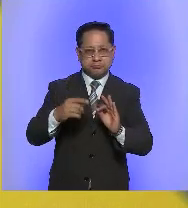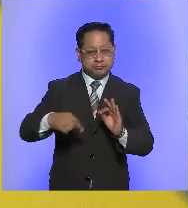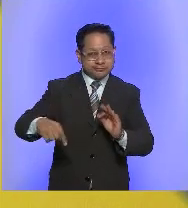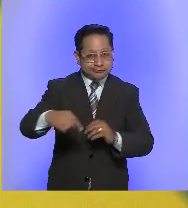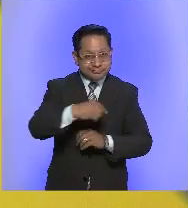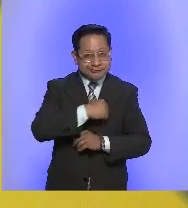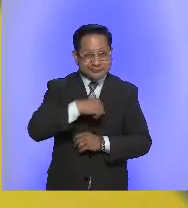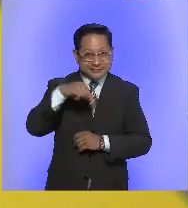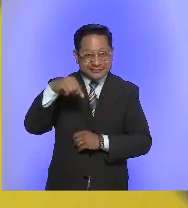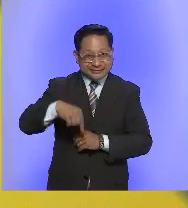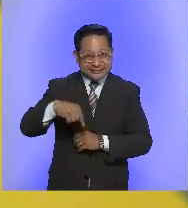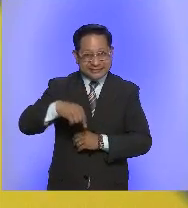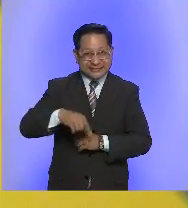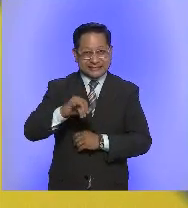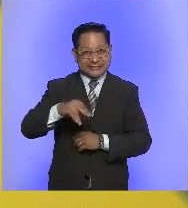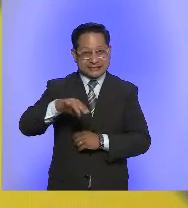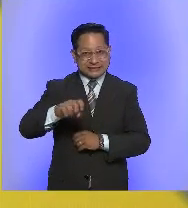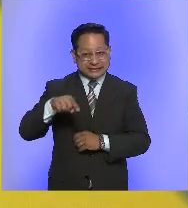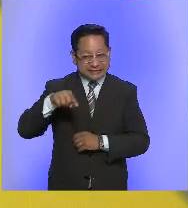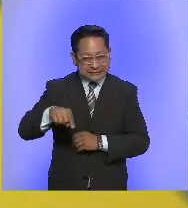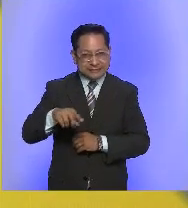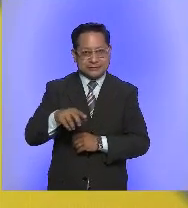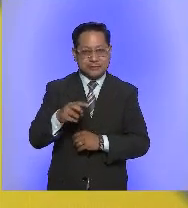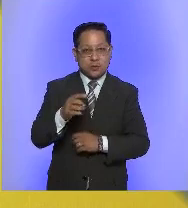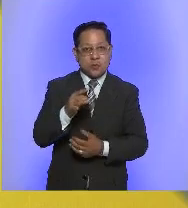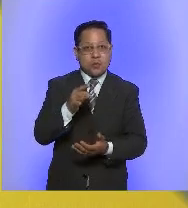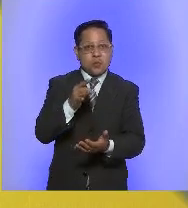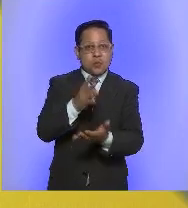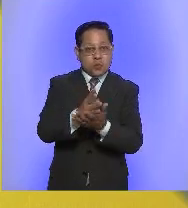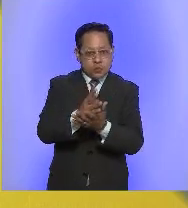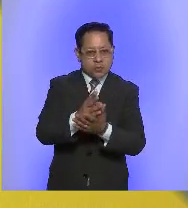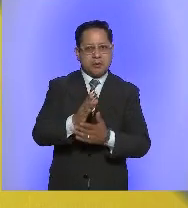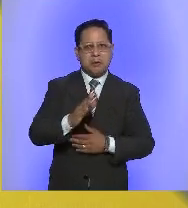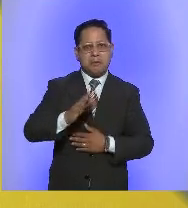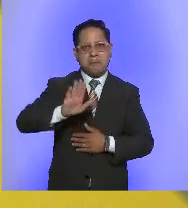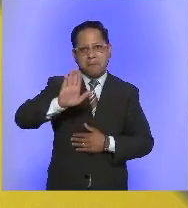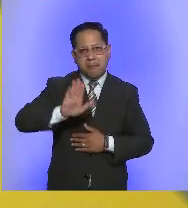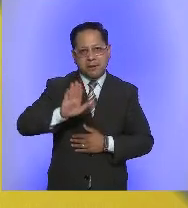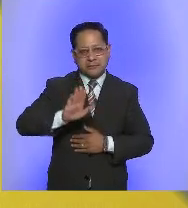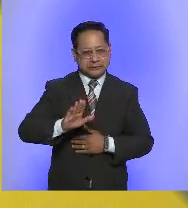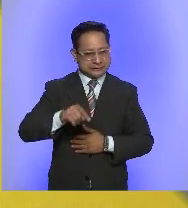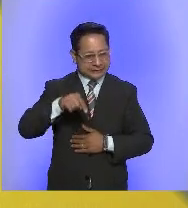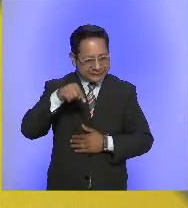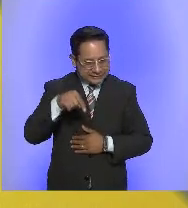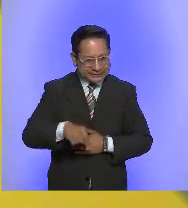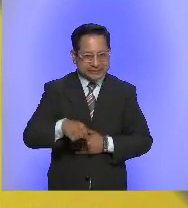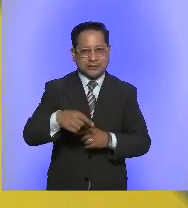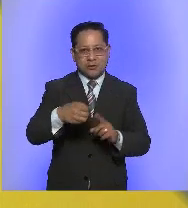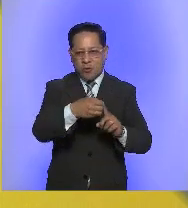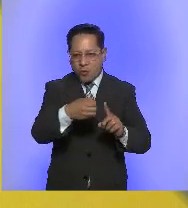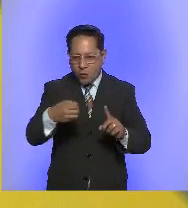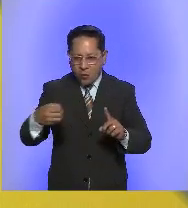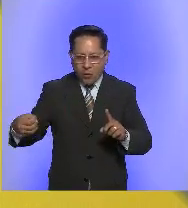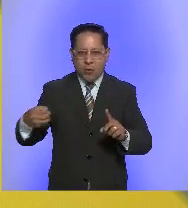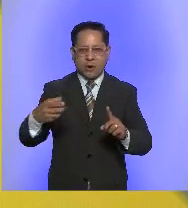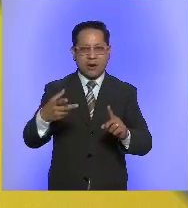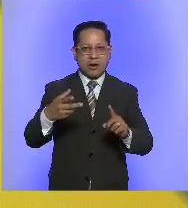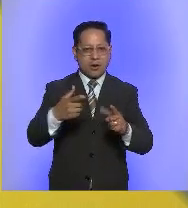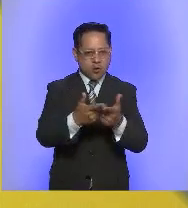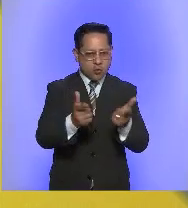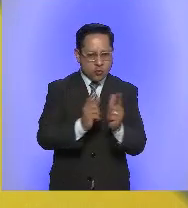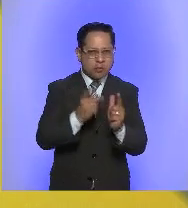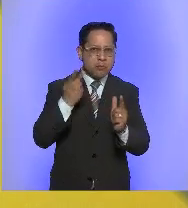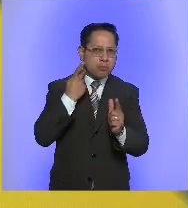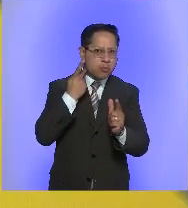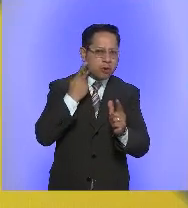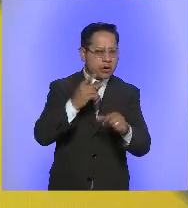han puesto la mesa para que hoy todas las fuerzas políticas estén representadas en el Congreso de la Unión y